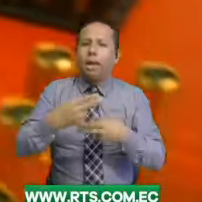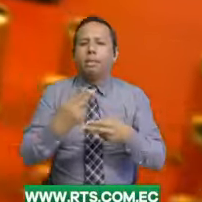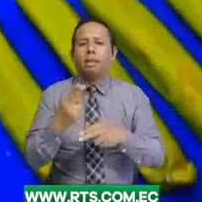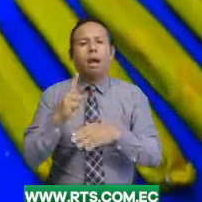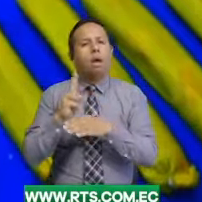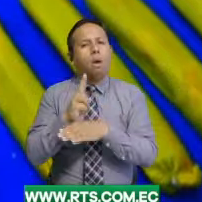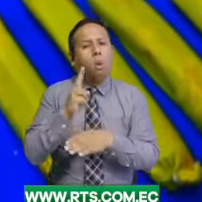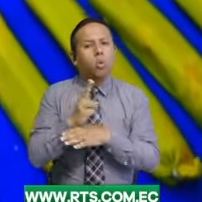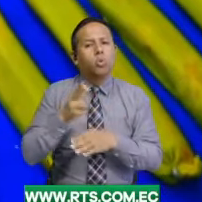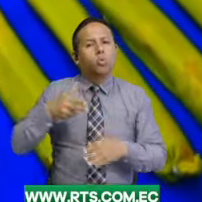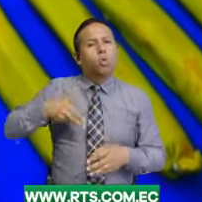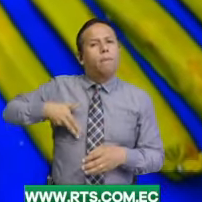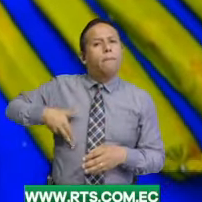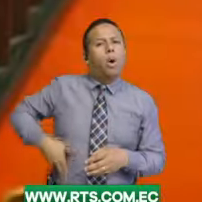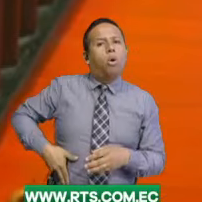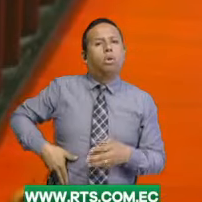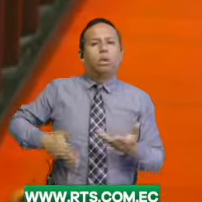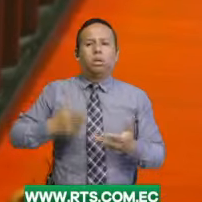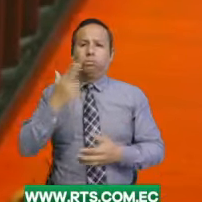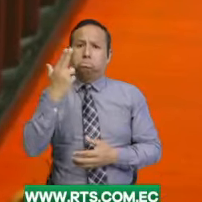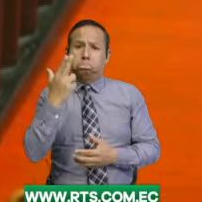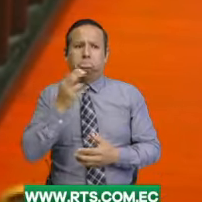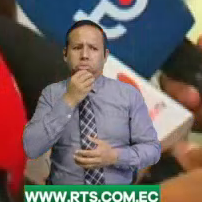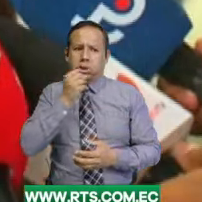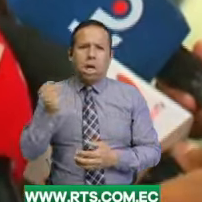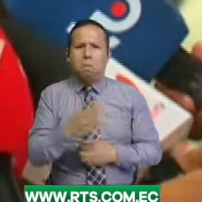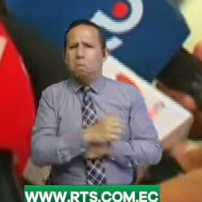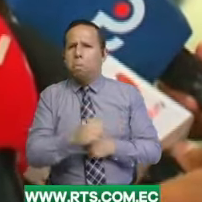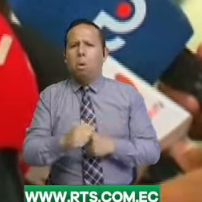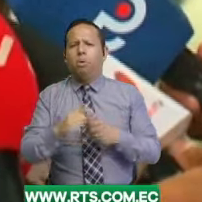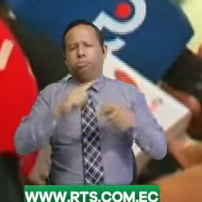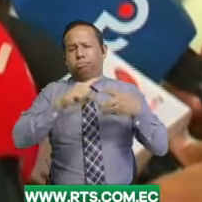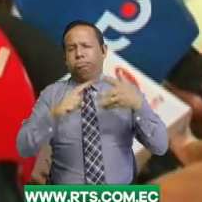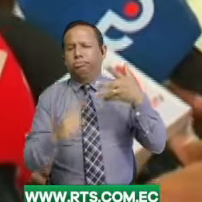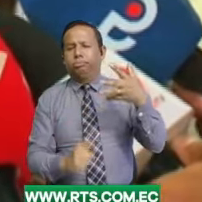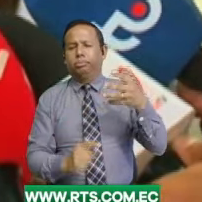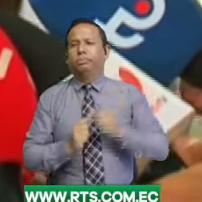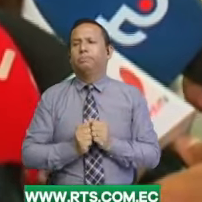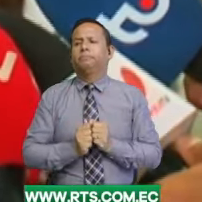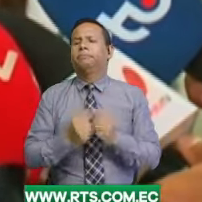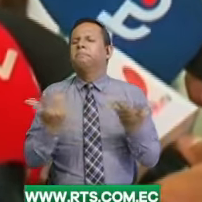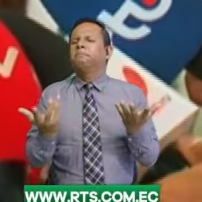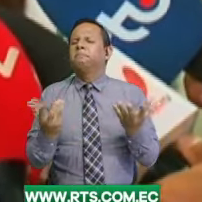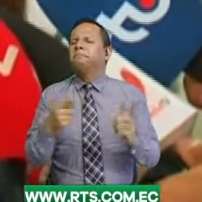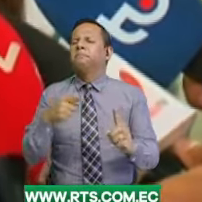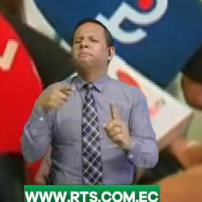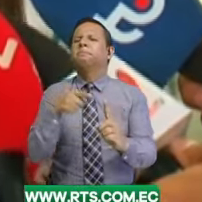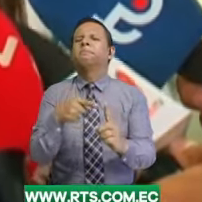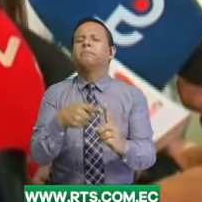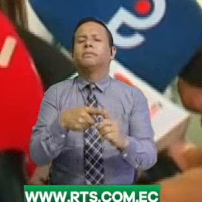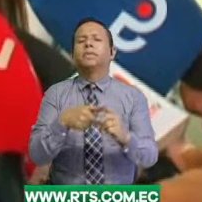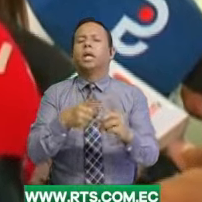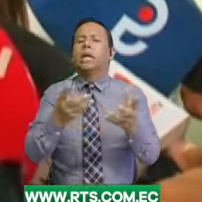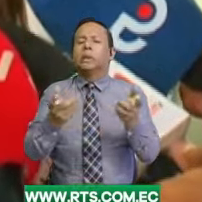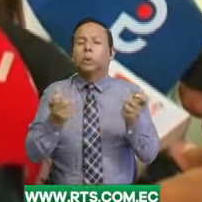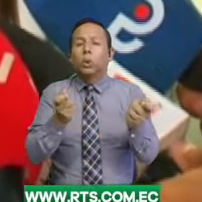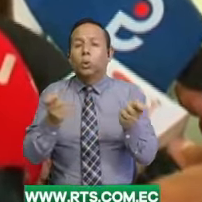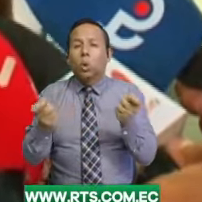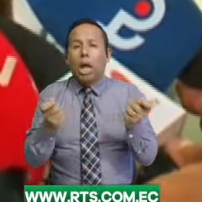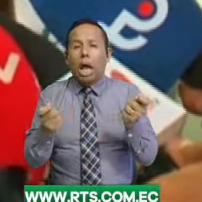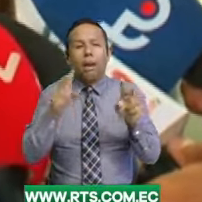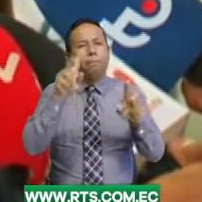de arsenal bélico, explosivos y municiones. Lo que busca es tratar de minimizar el tráfico de armas y de